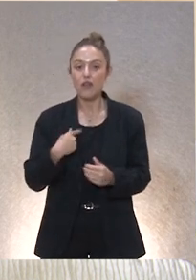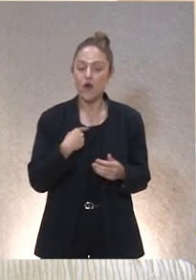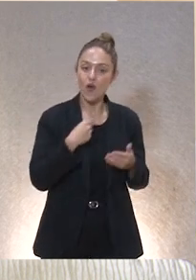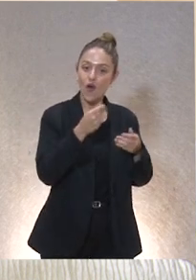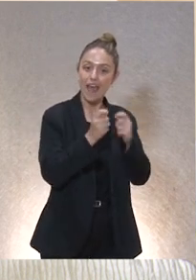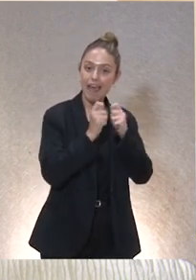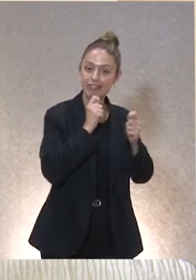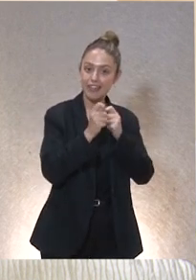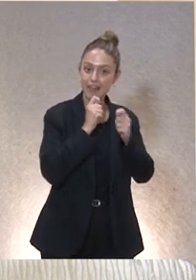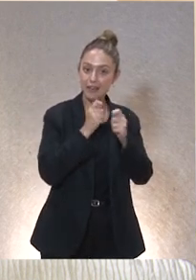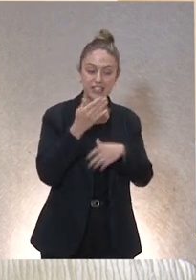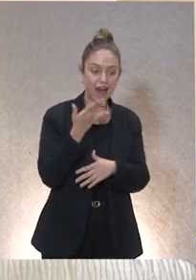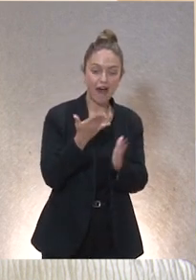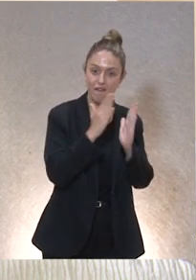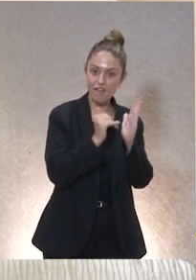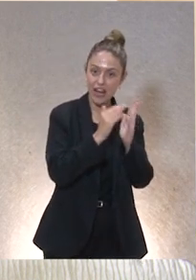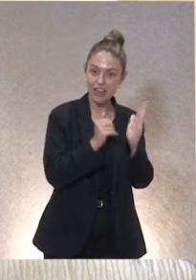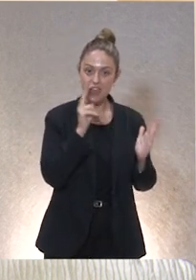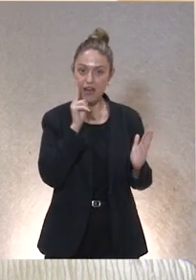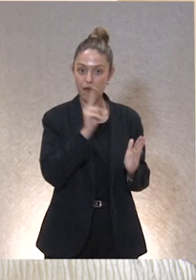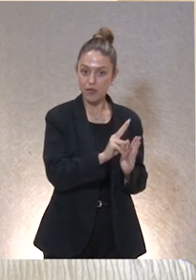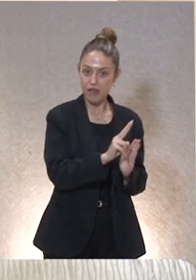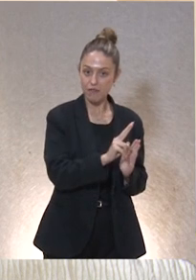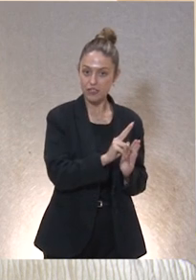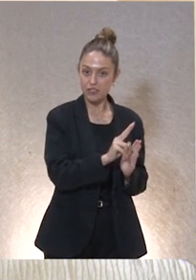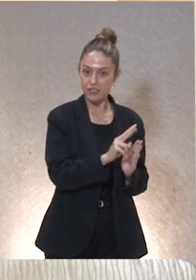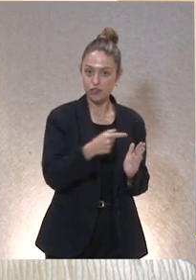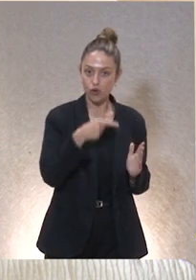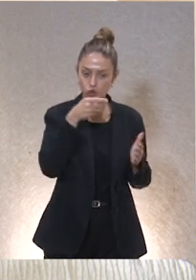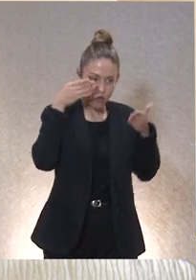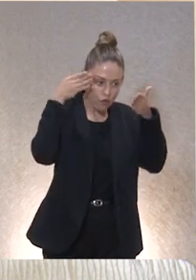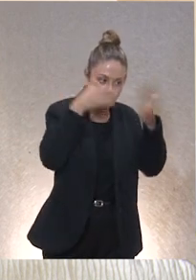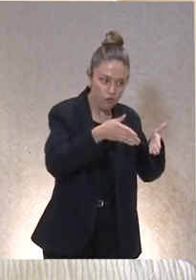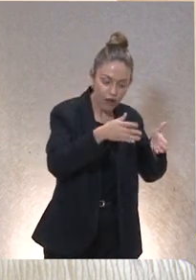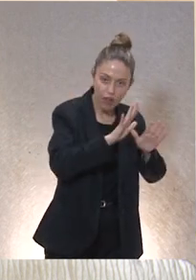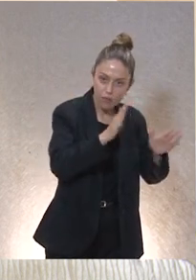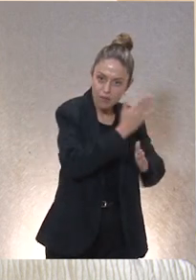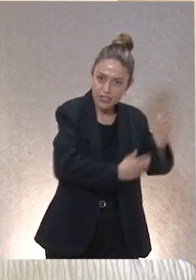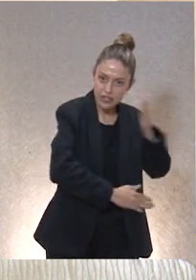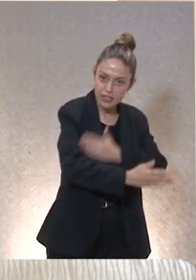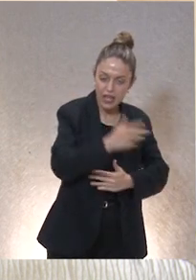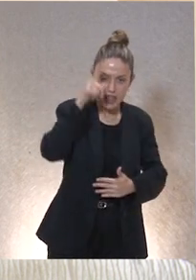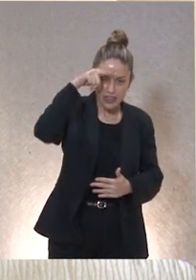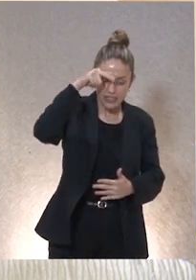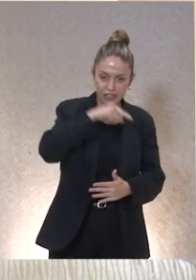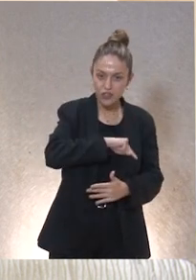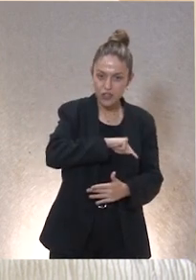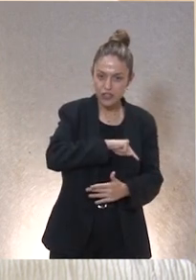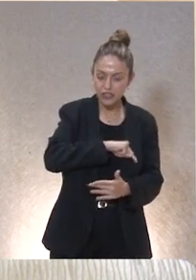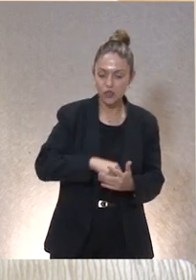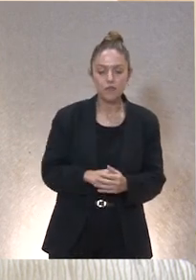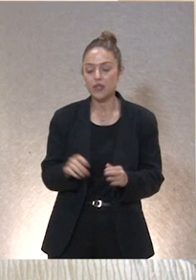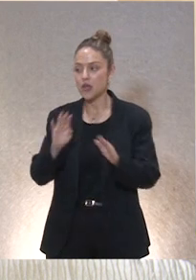personas con discapacidad en Valencia pensé que te habías dedicado a eso toda la vida y no a ser catedrático de ética y